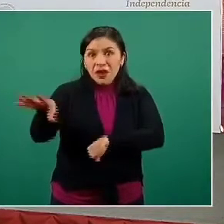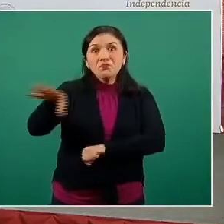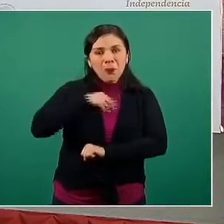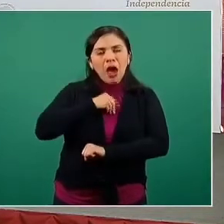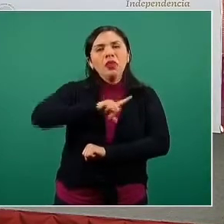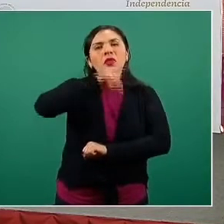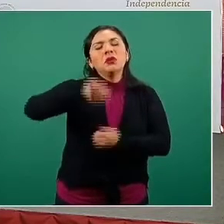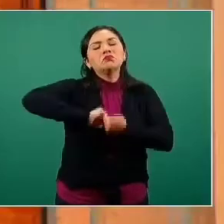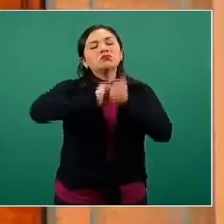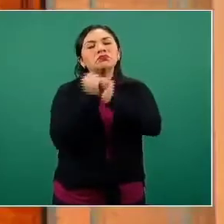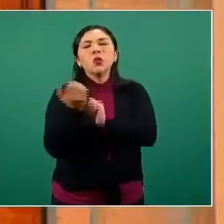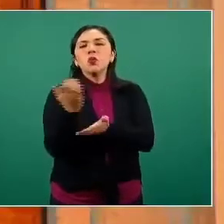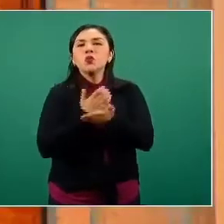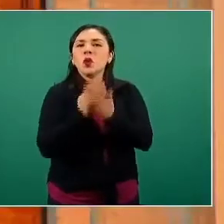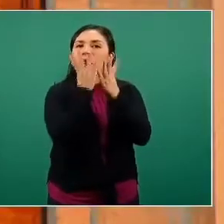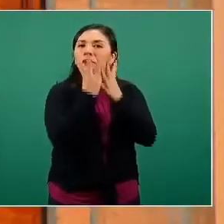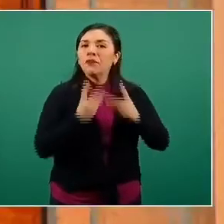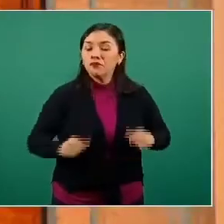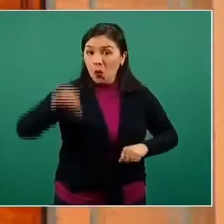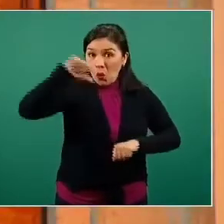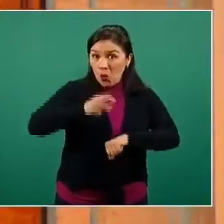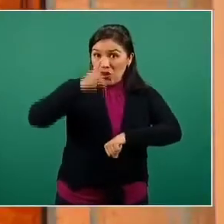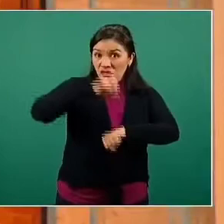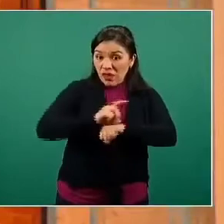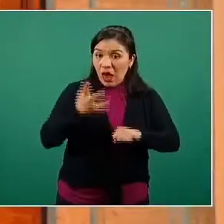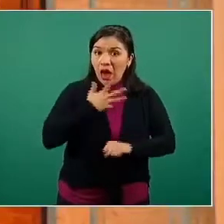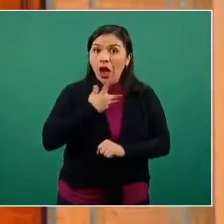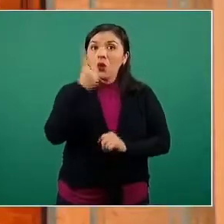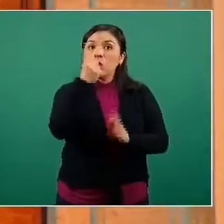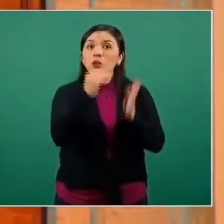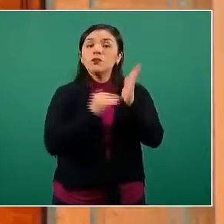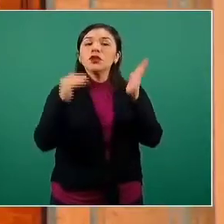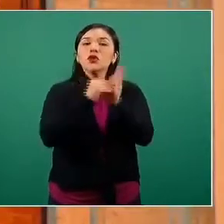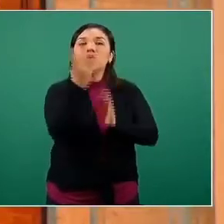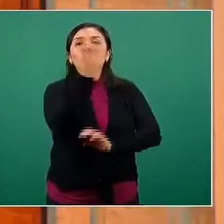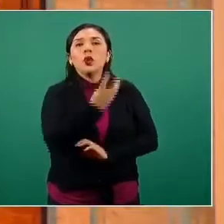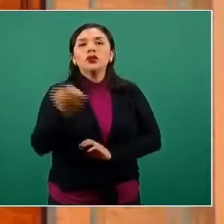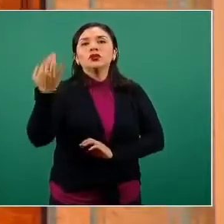el corte del día de hoy son